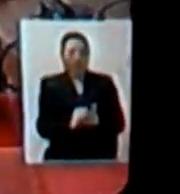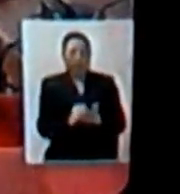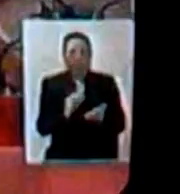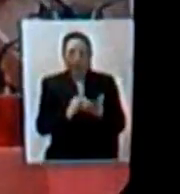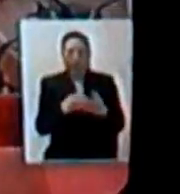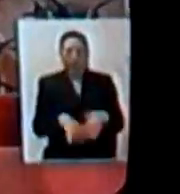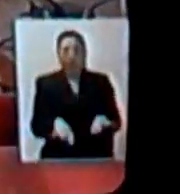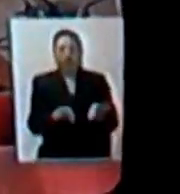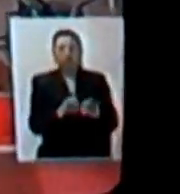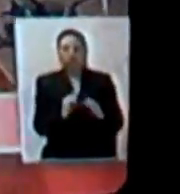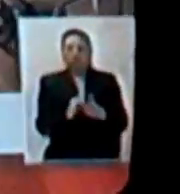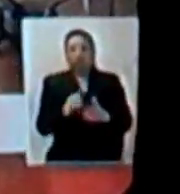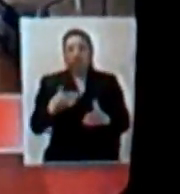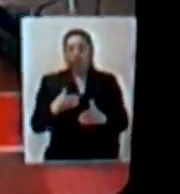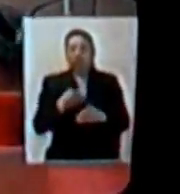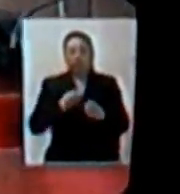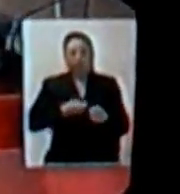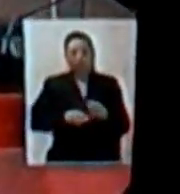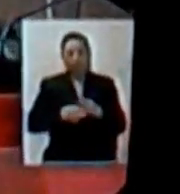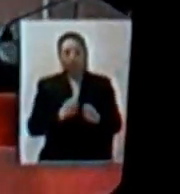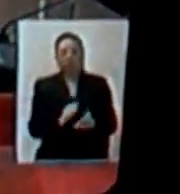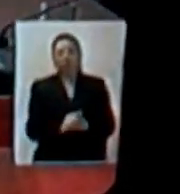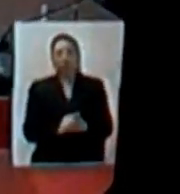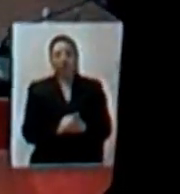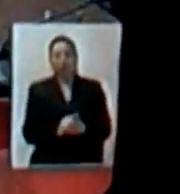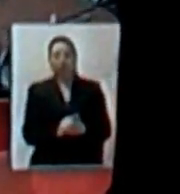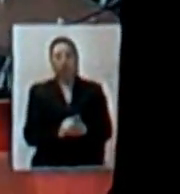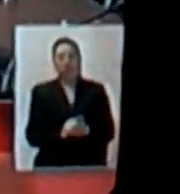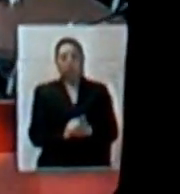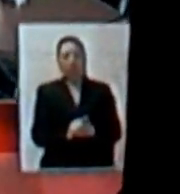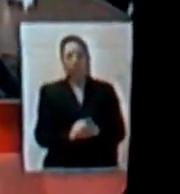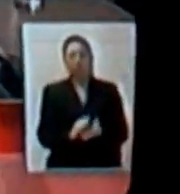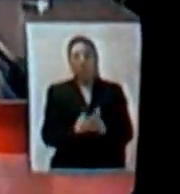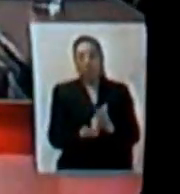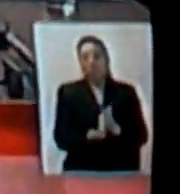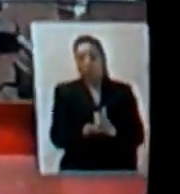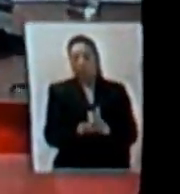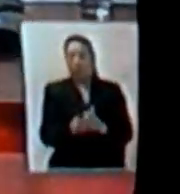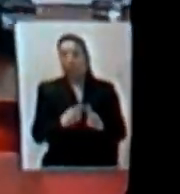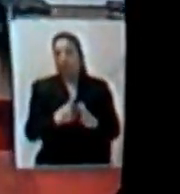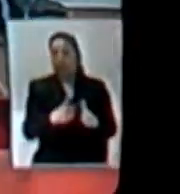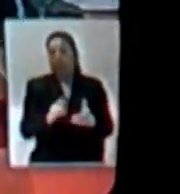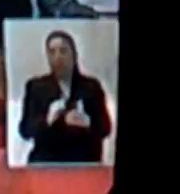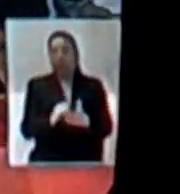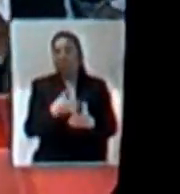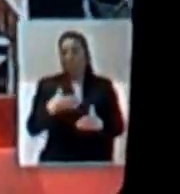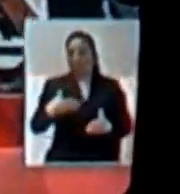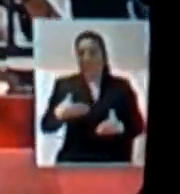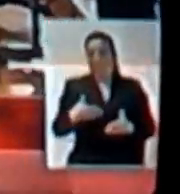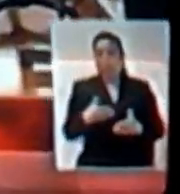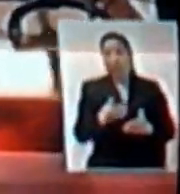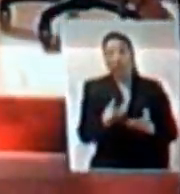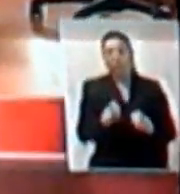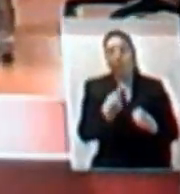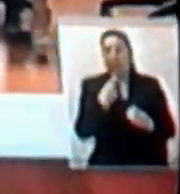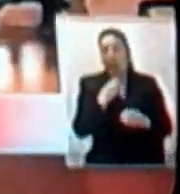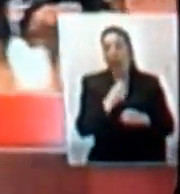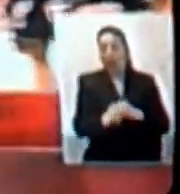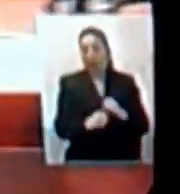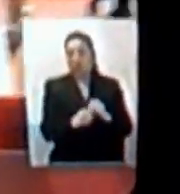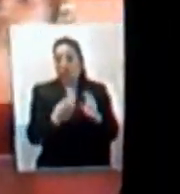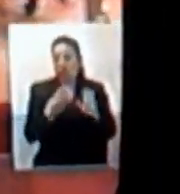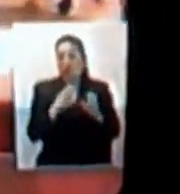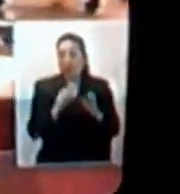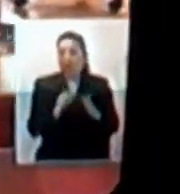la prioridad en cuanto a la pesquería artesanal. La modernización, la liberalización pesquera, iniciada en los